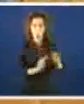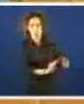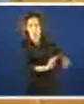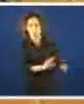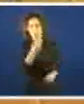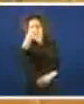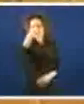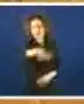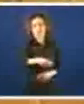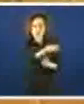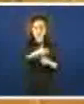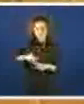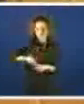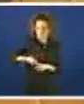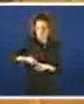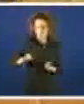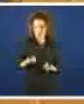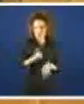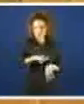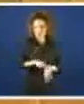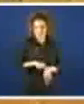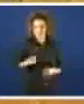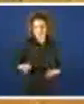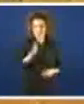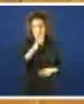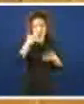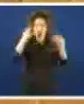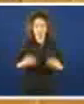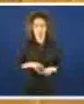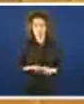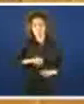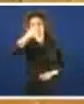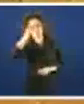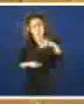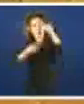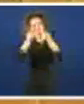Saben vostedes, se vou rematar, porque non ten ningún sentido intentar razonar máis.